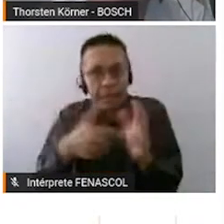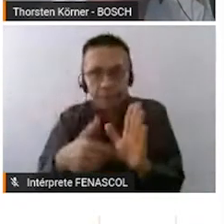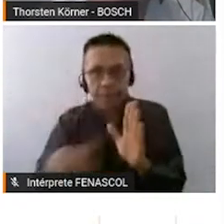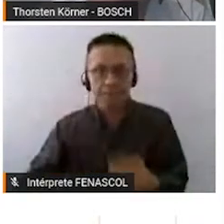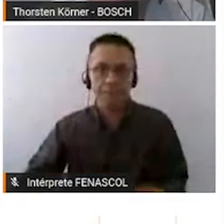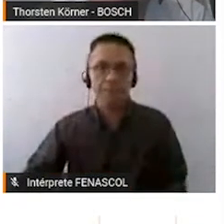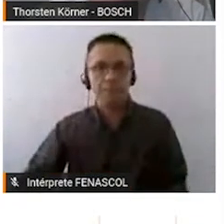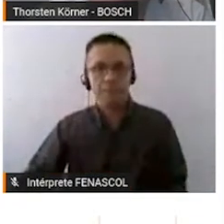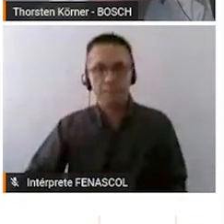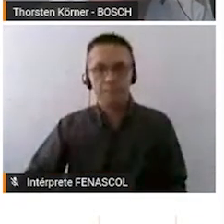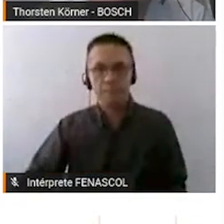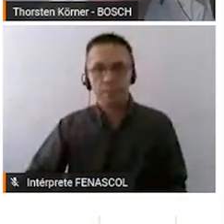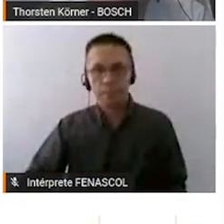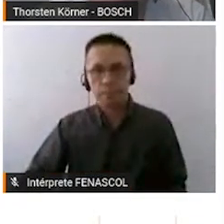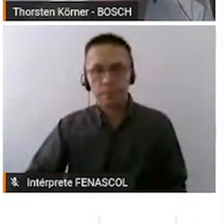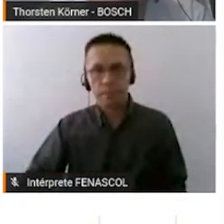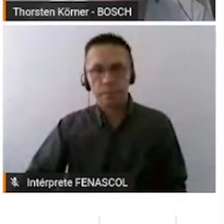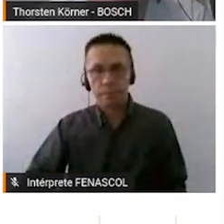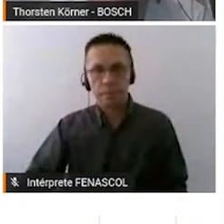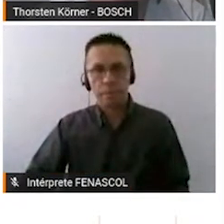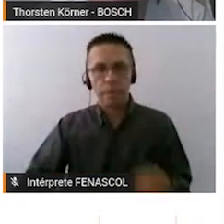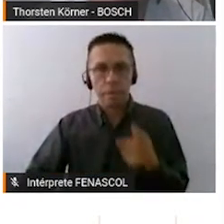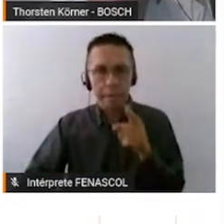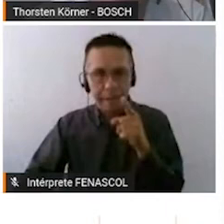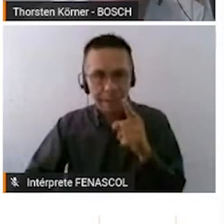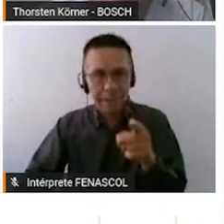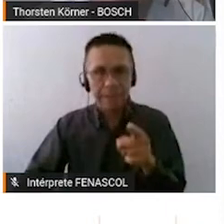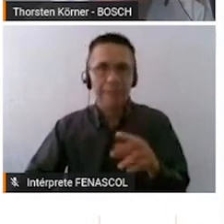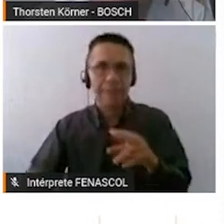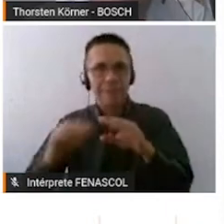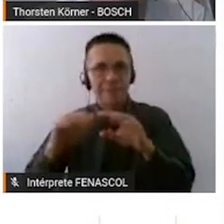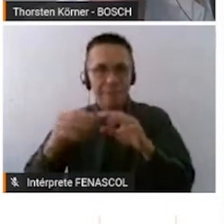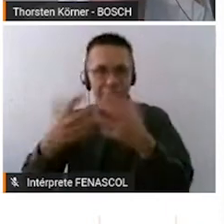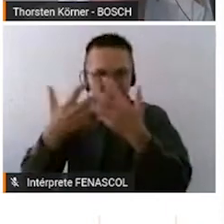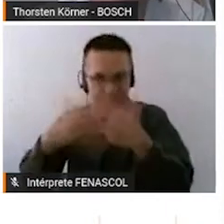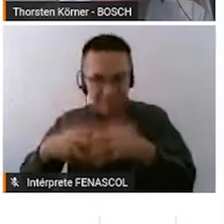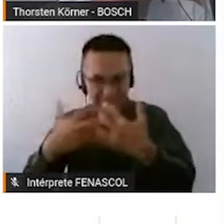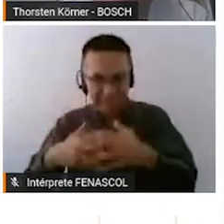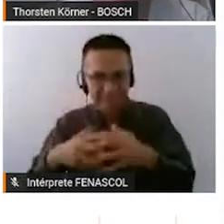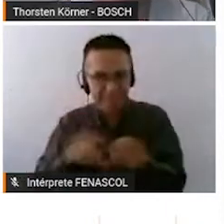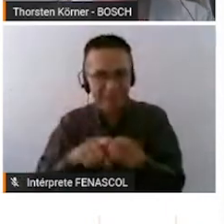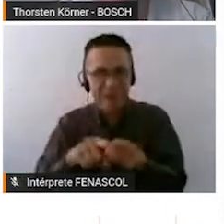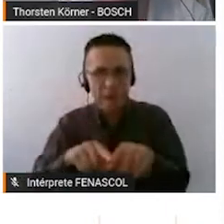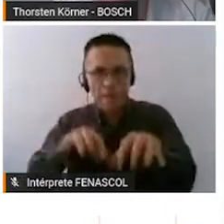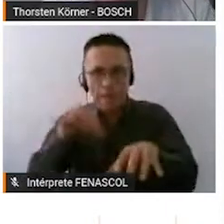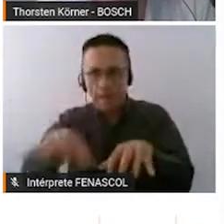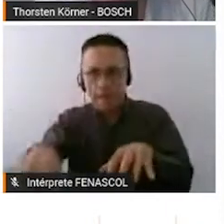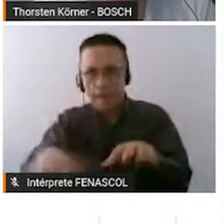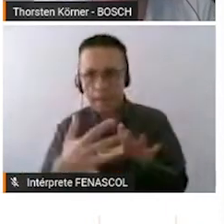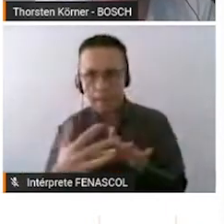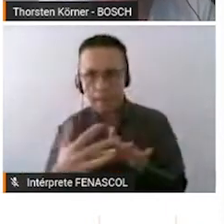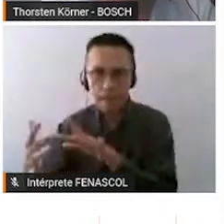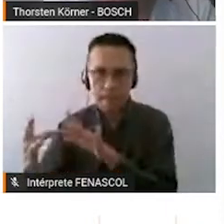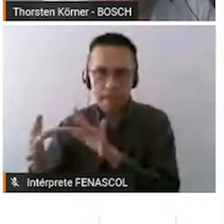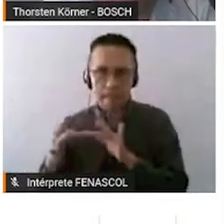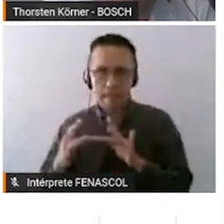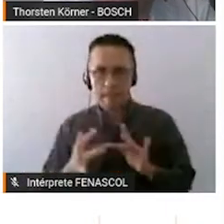llamamos industria conectada, la fábrica conectada. Quiero mostrarles algunos de los aspectos